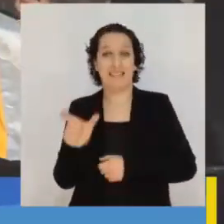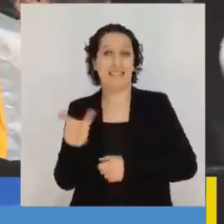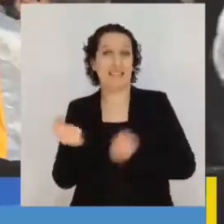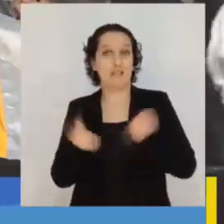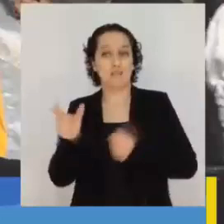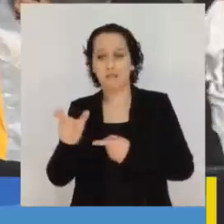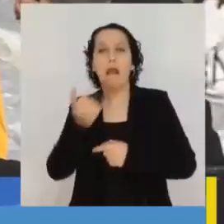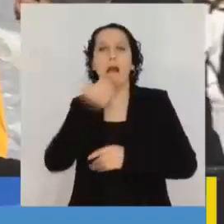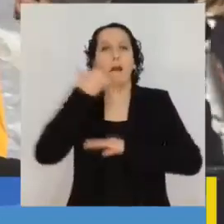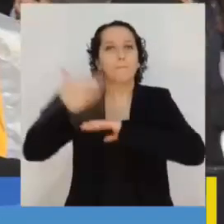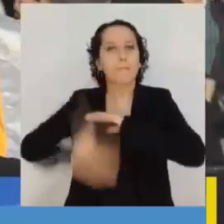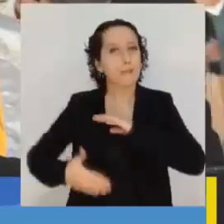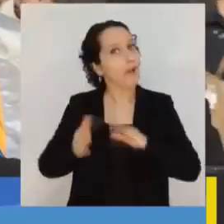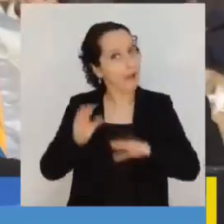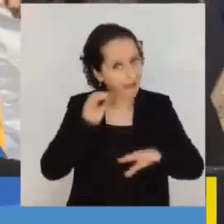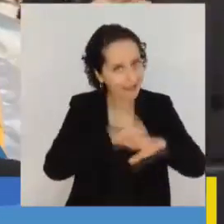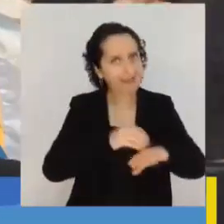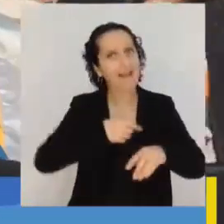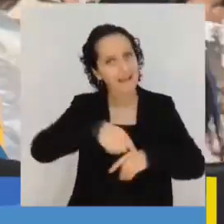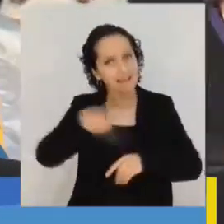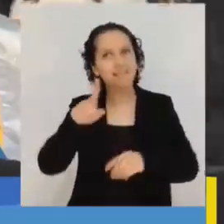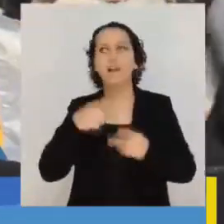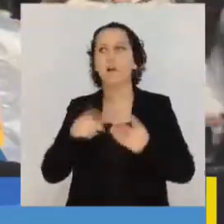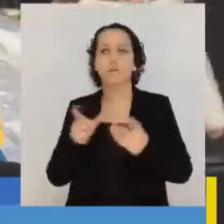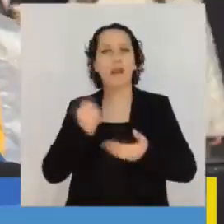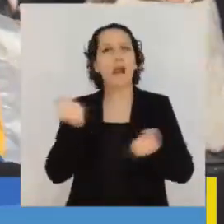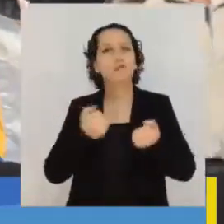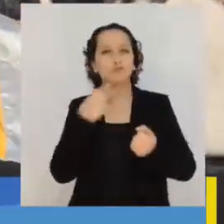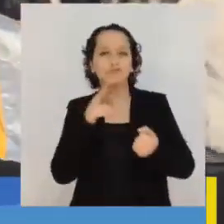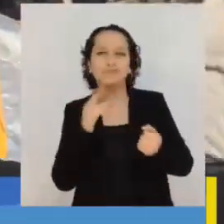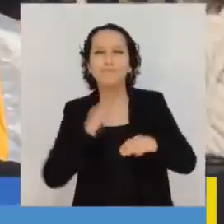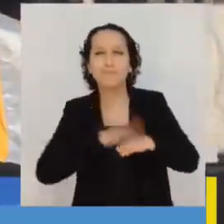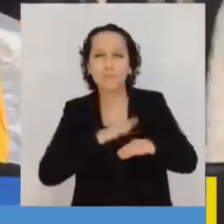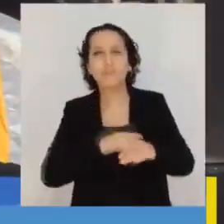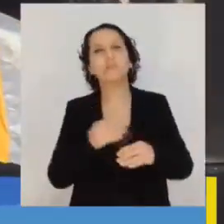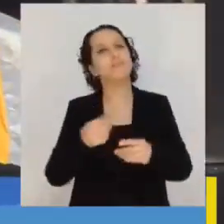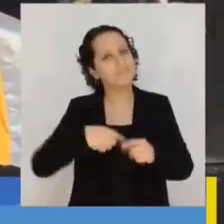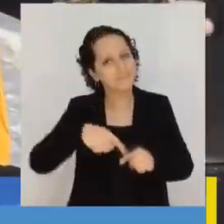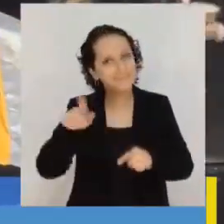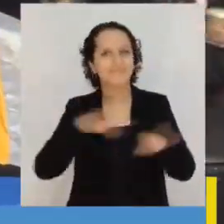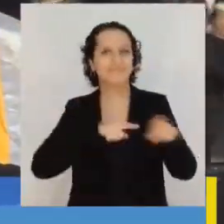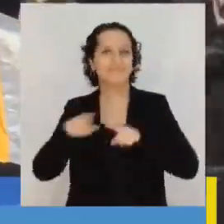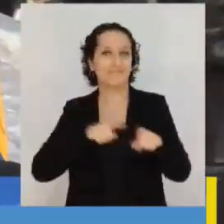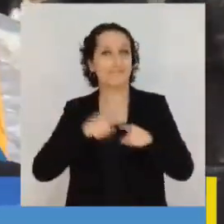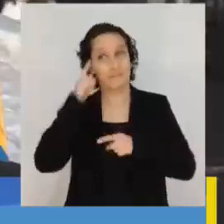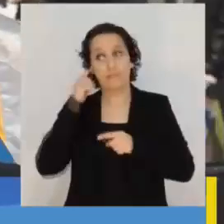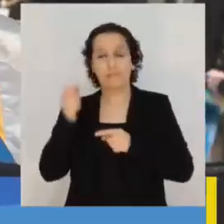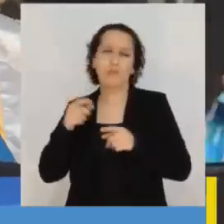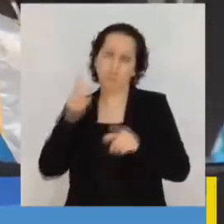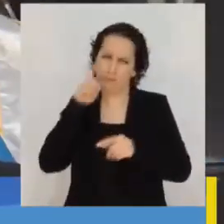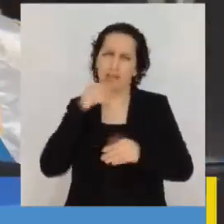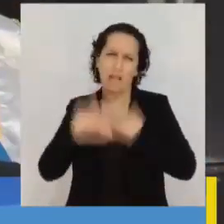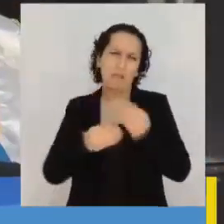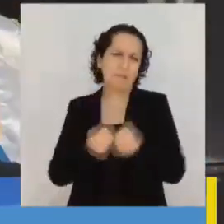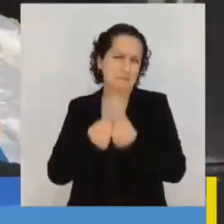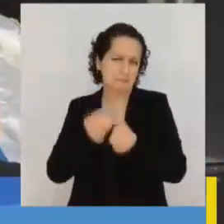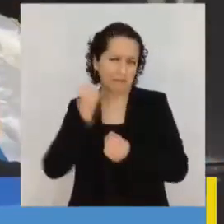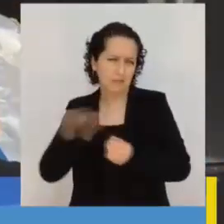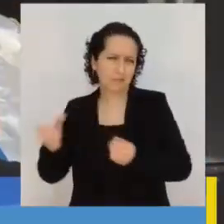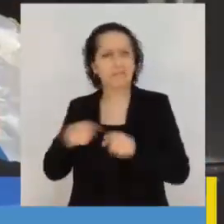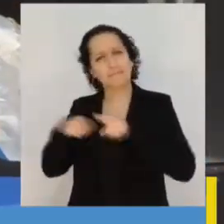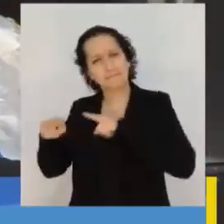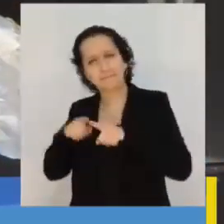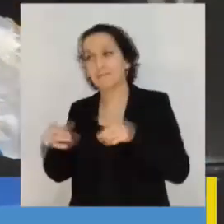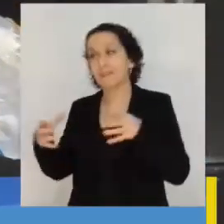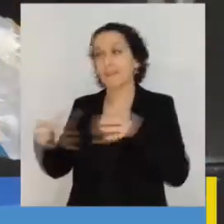licencias de conducir. Nosotros estamos con un momento complejo en lo que es la obtención de licencia de conducir, pero también estamos trabajando en conjunto